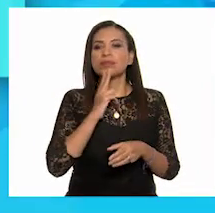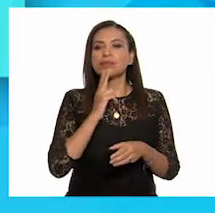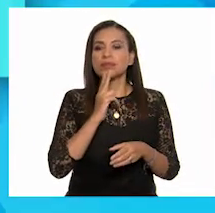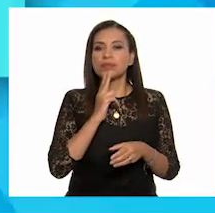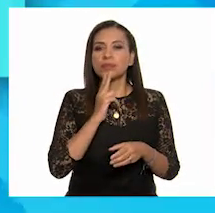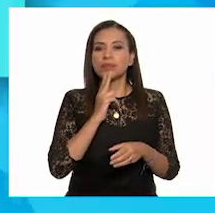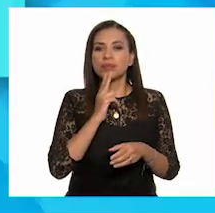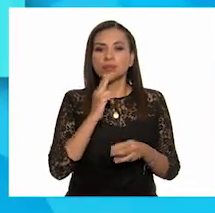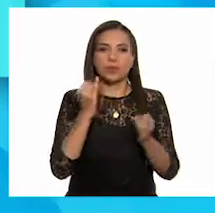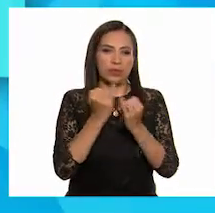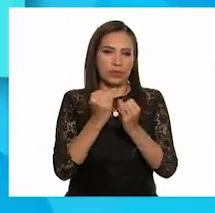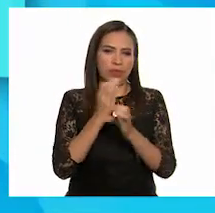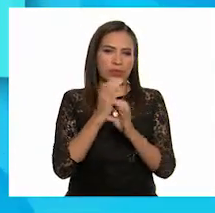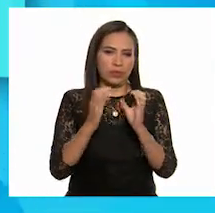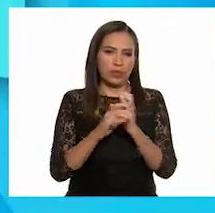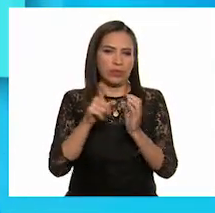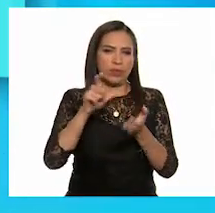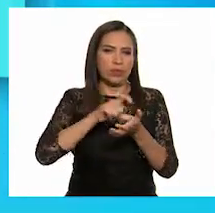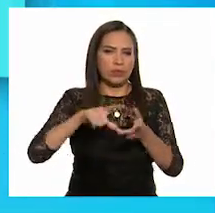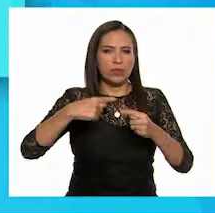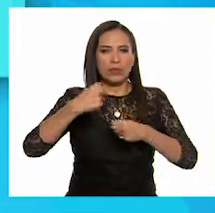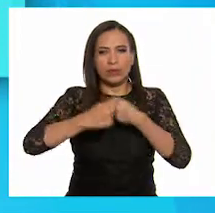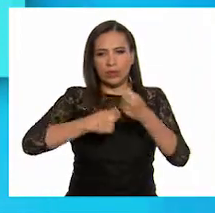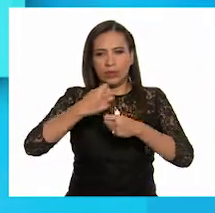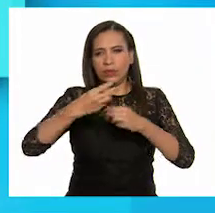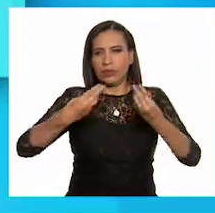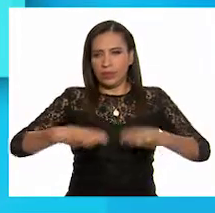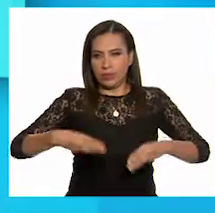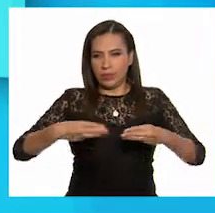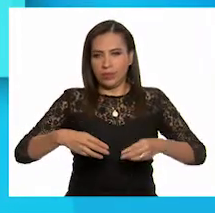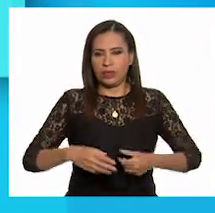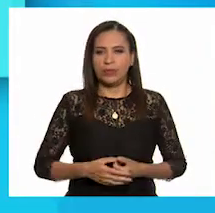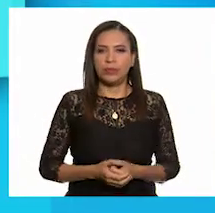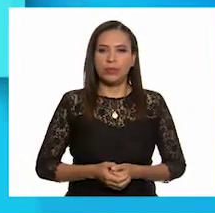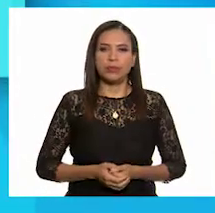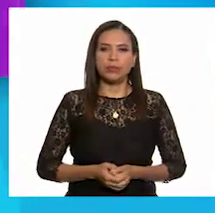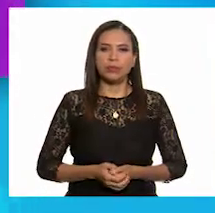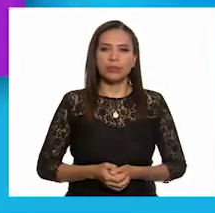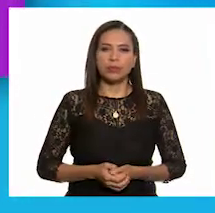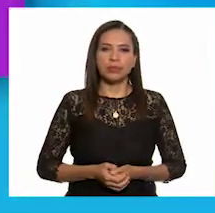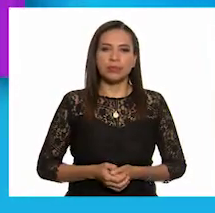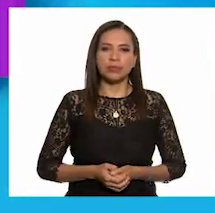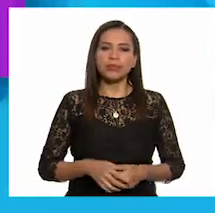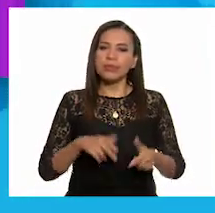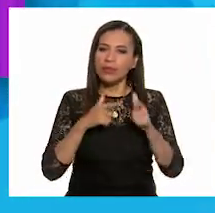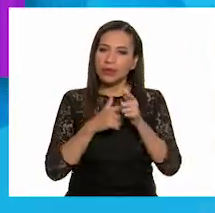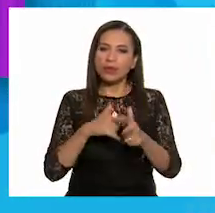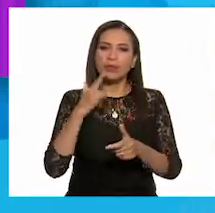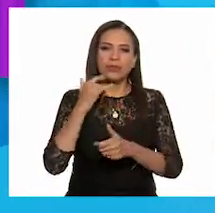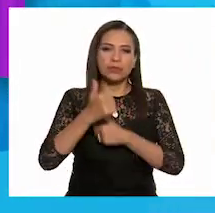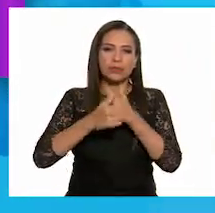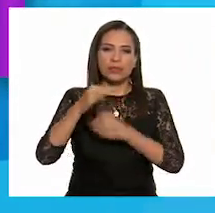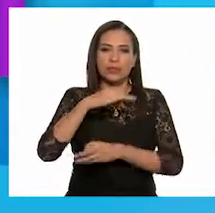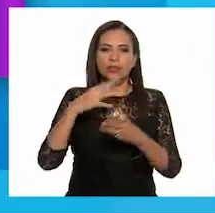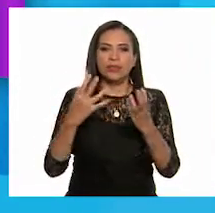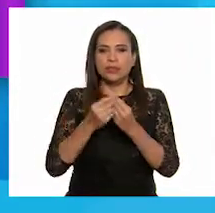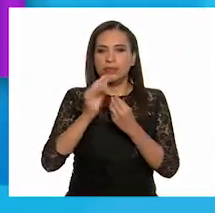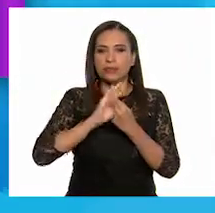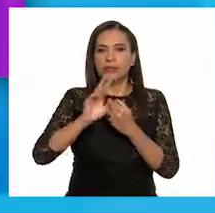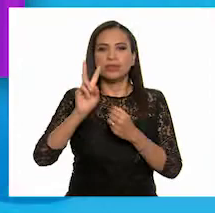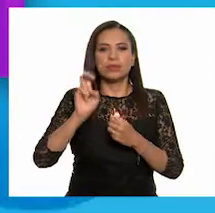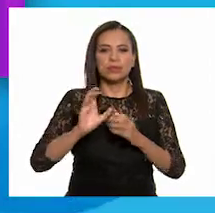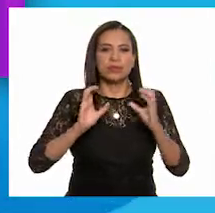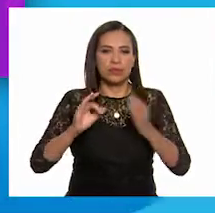más utilizas. También las cosas que compres en la tienda o en el supermercado. Sigamos luchando juntos contra este